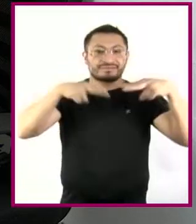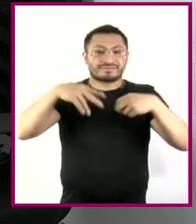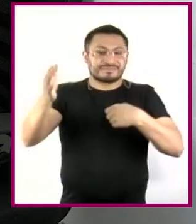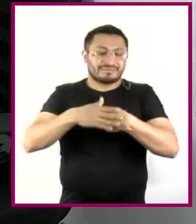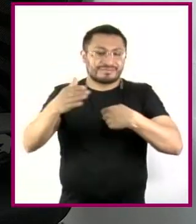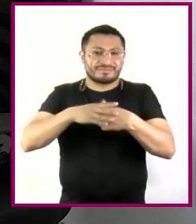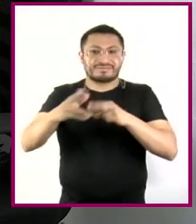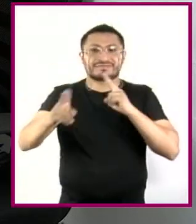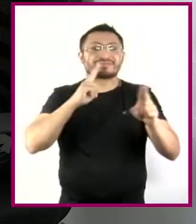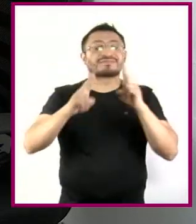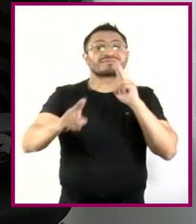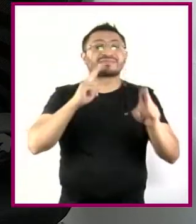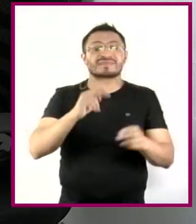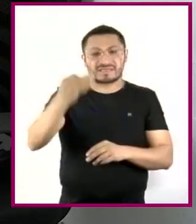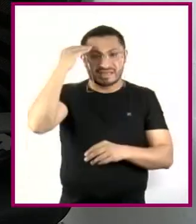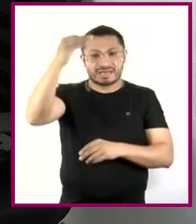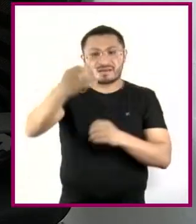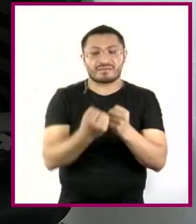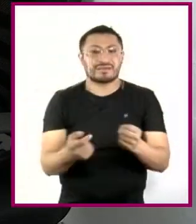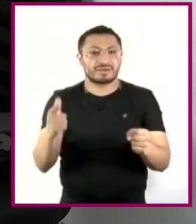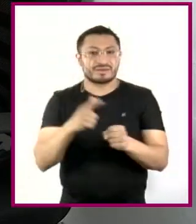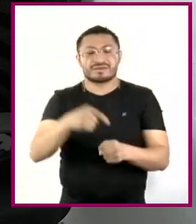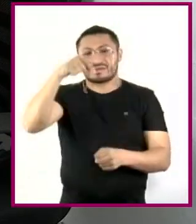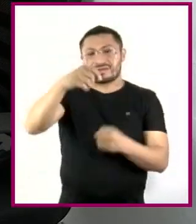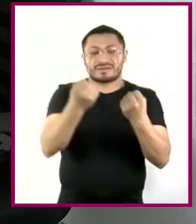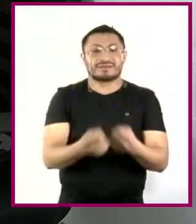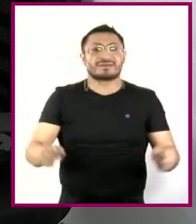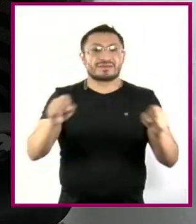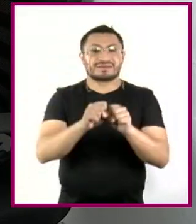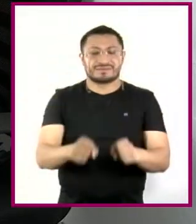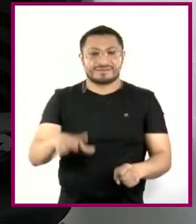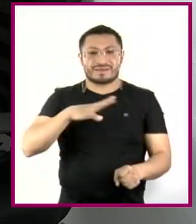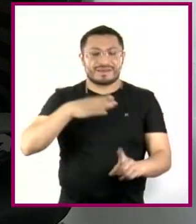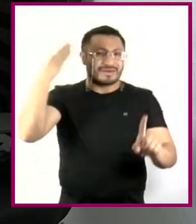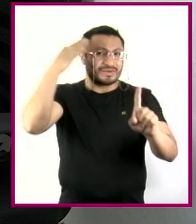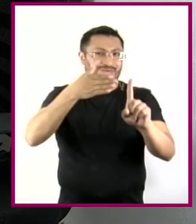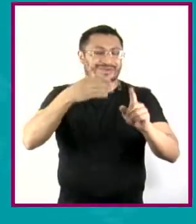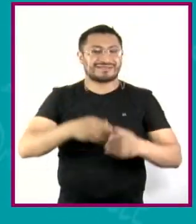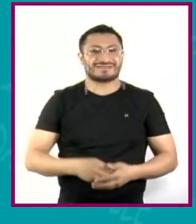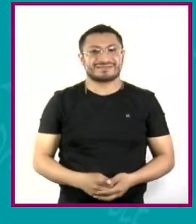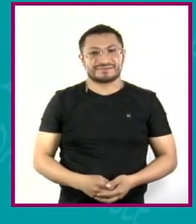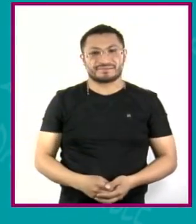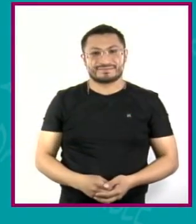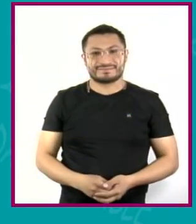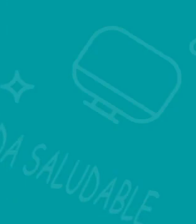en la siguiente emisión de Nuestro Tiempo Social, donde la sociedad tiene sentido.